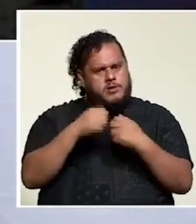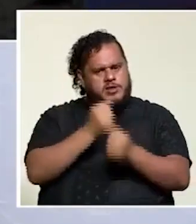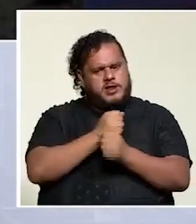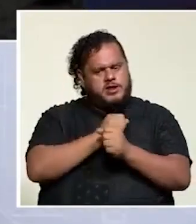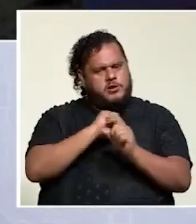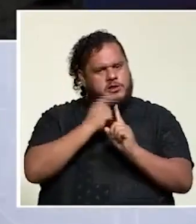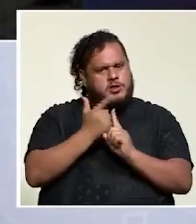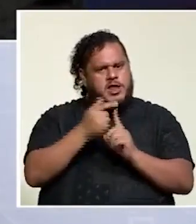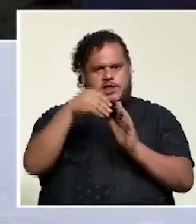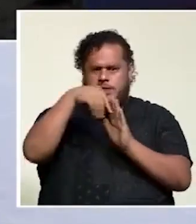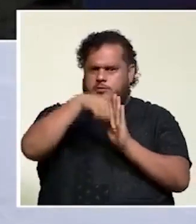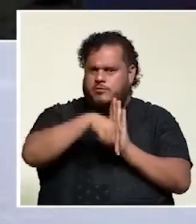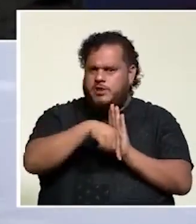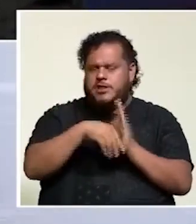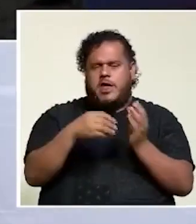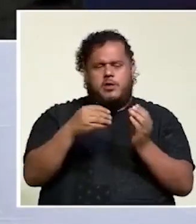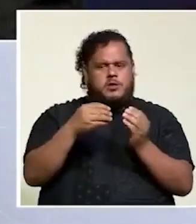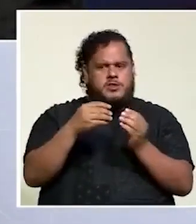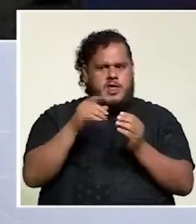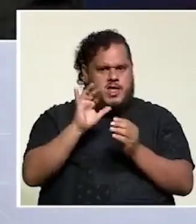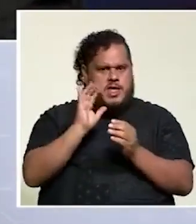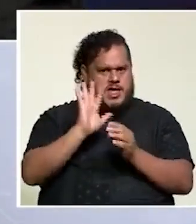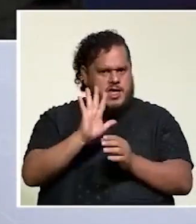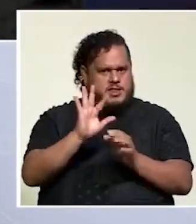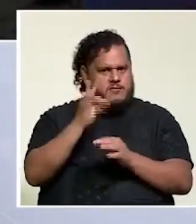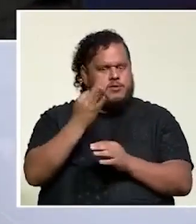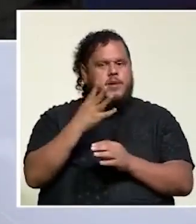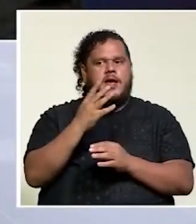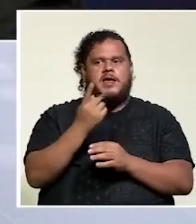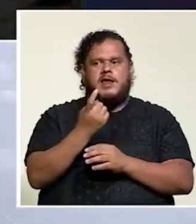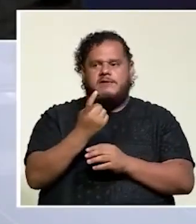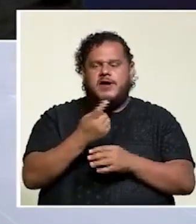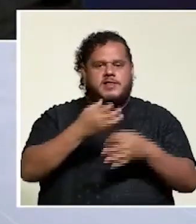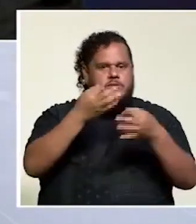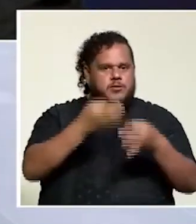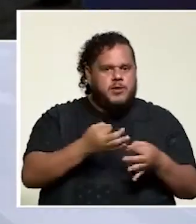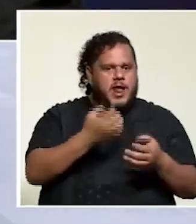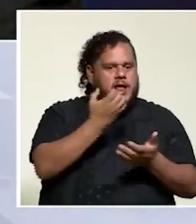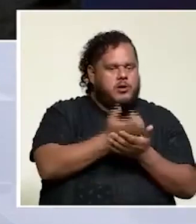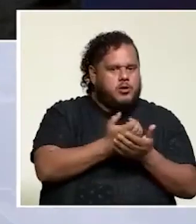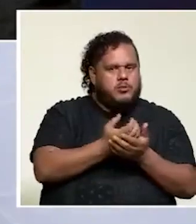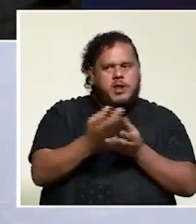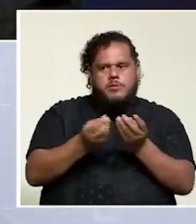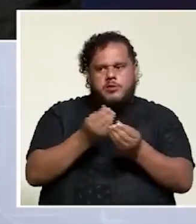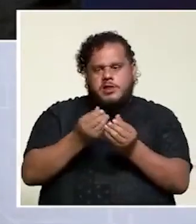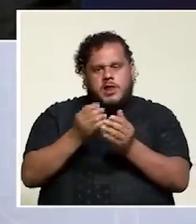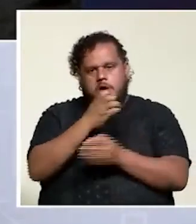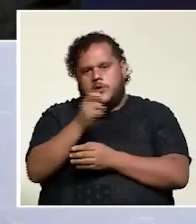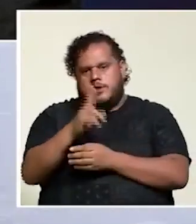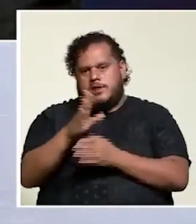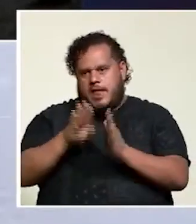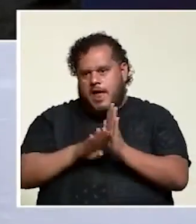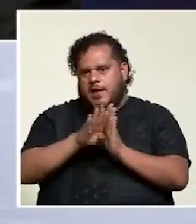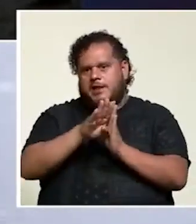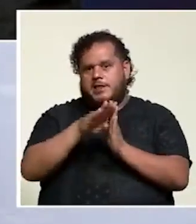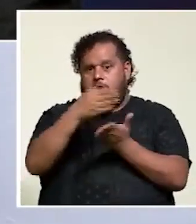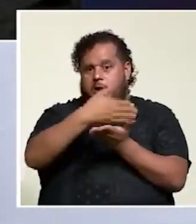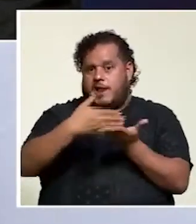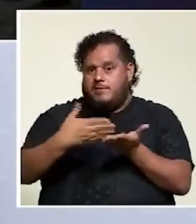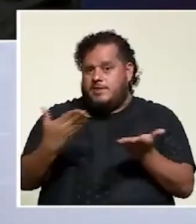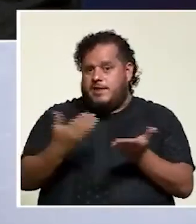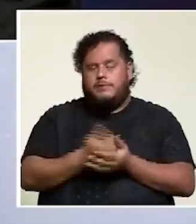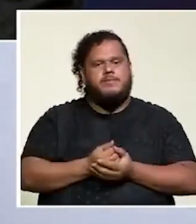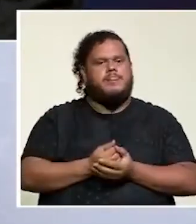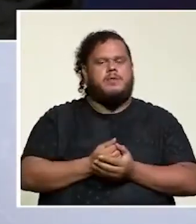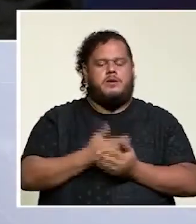social se ha profundizado de tal manera y que la informalidad en la economía y en la productividad costarricense ha crecido a la mitad? Bueno, en